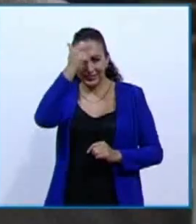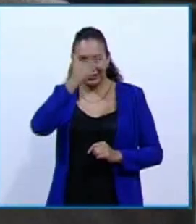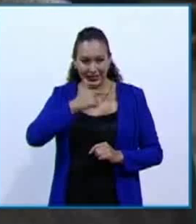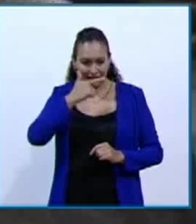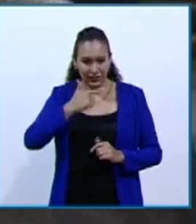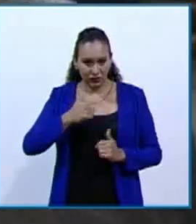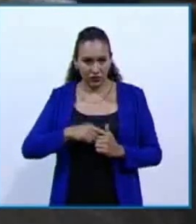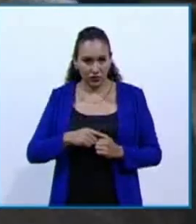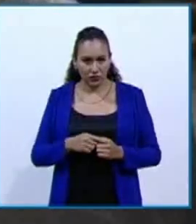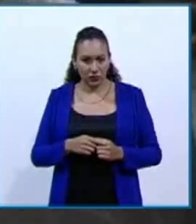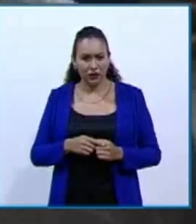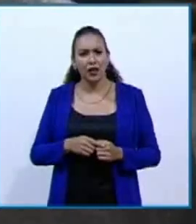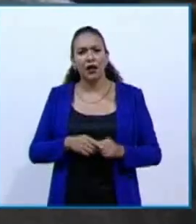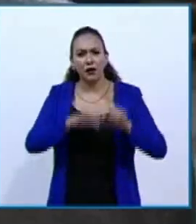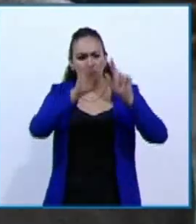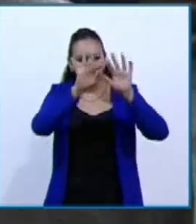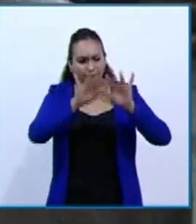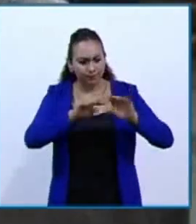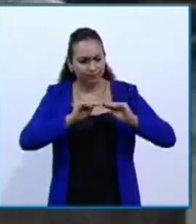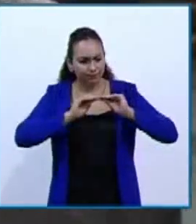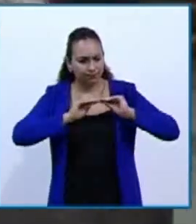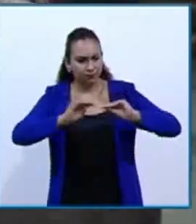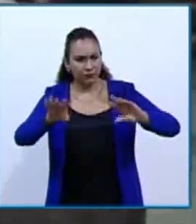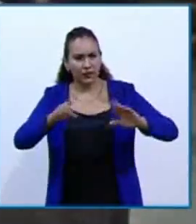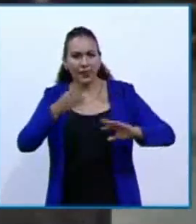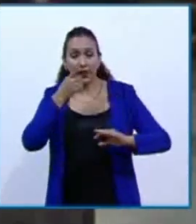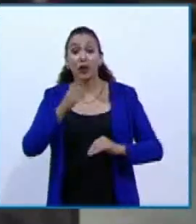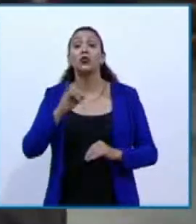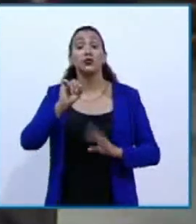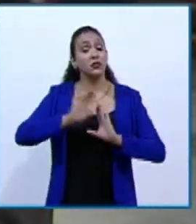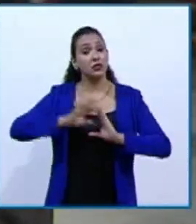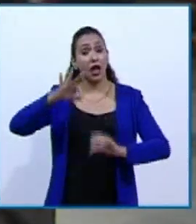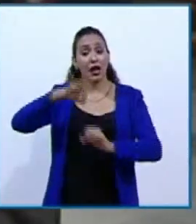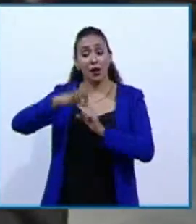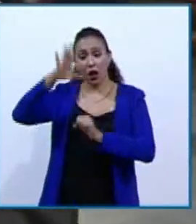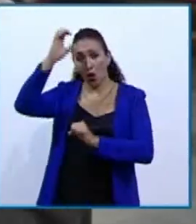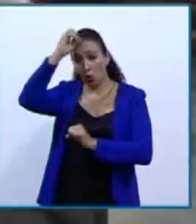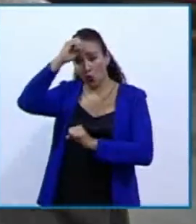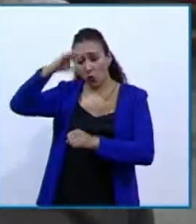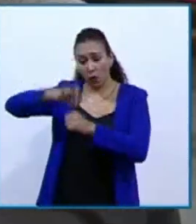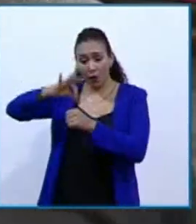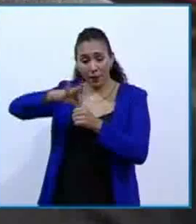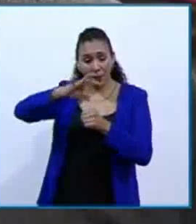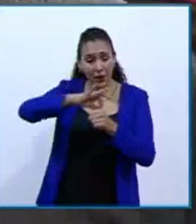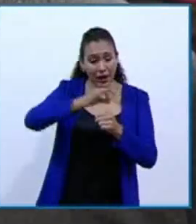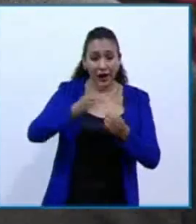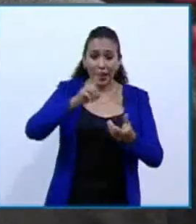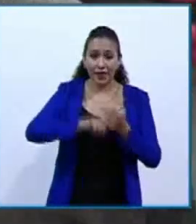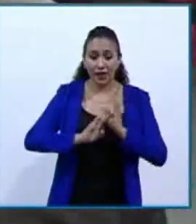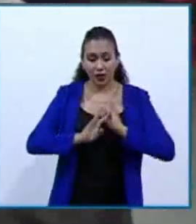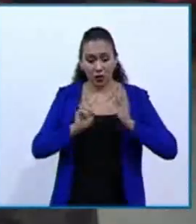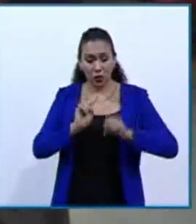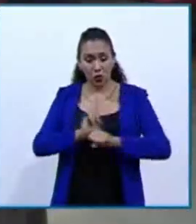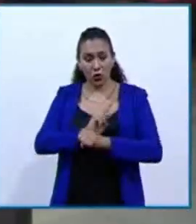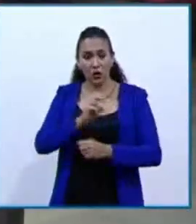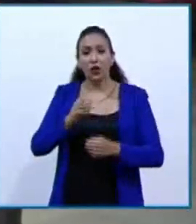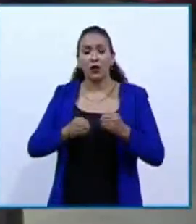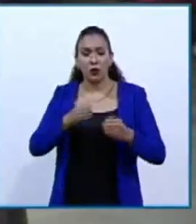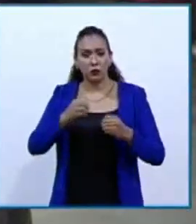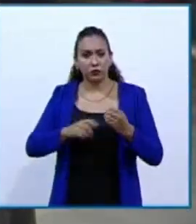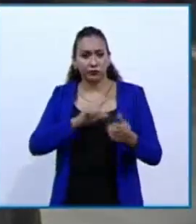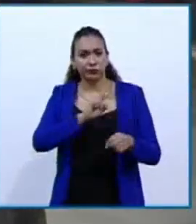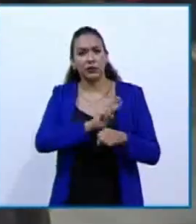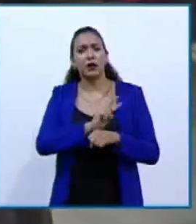contenido de una circular que se adoptó por mayoría de votos en el Consejo de la Judicatura Federal. Es una